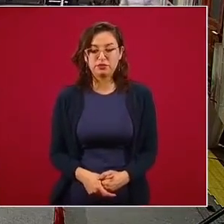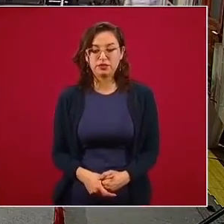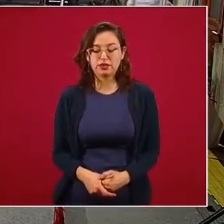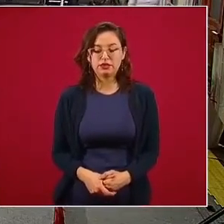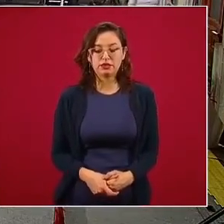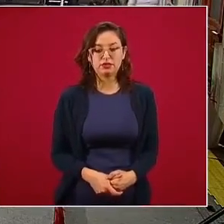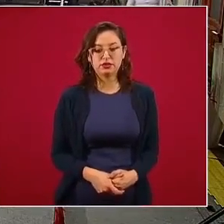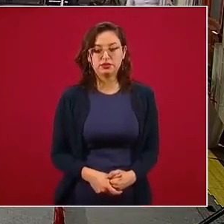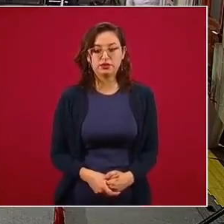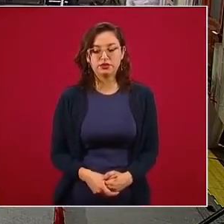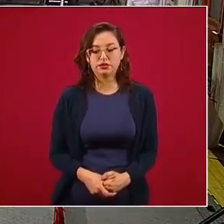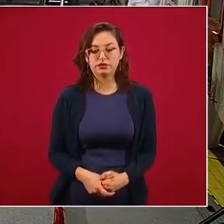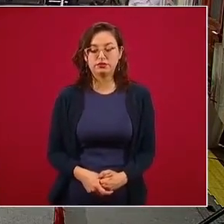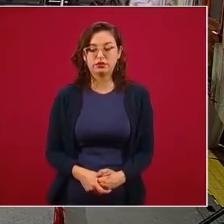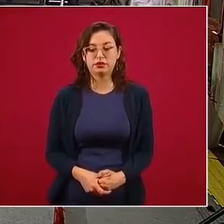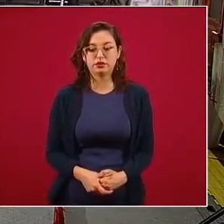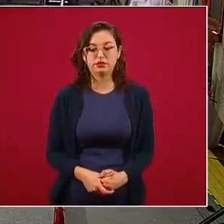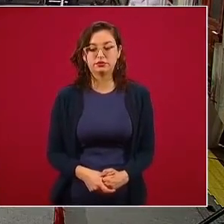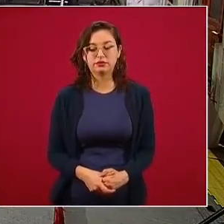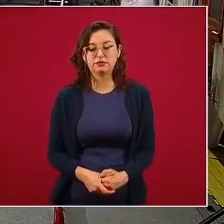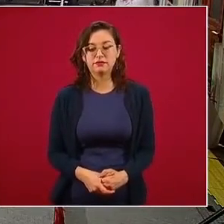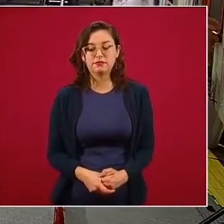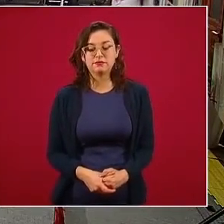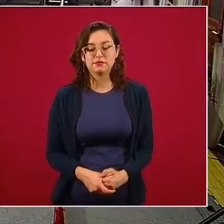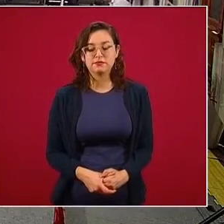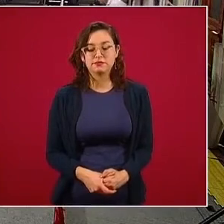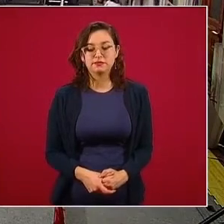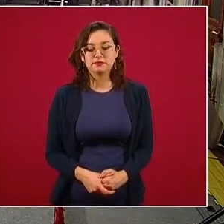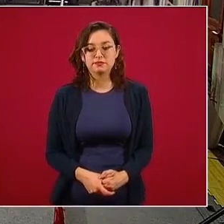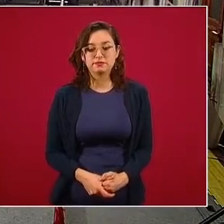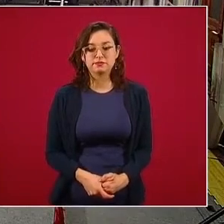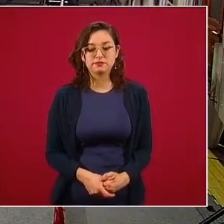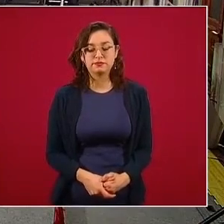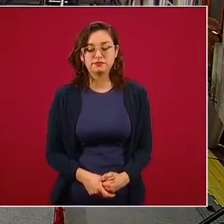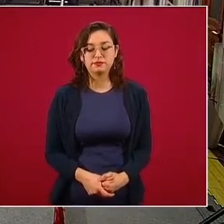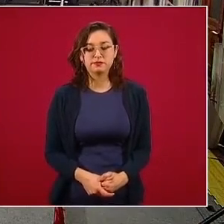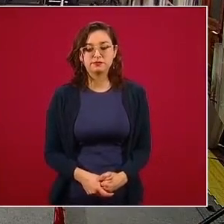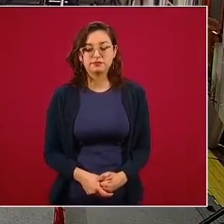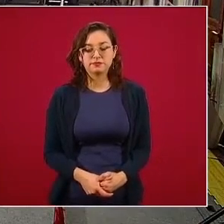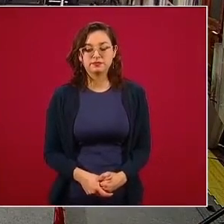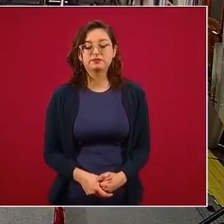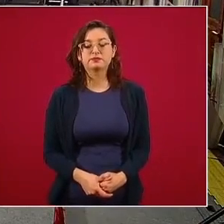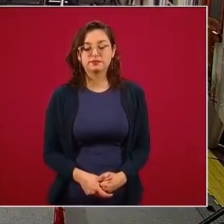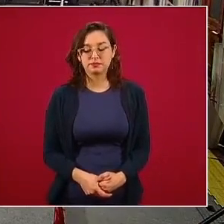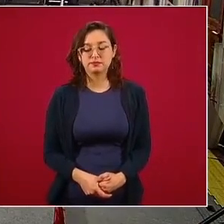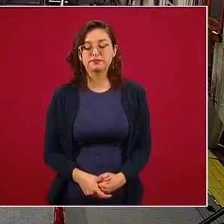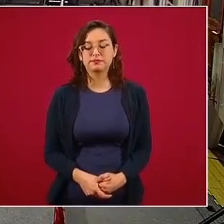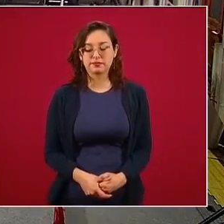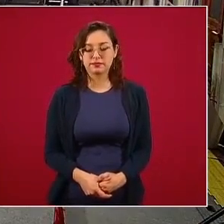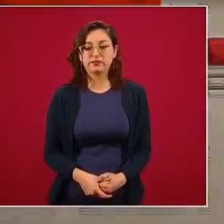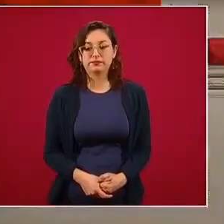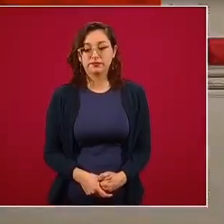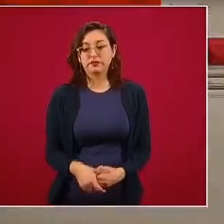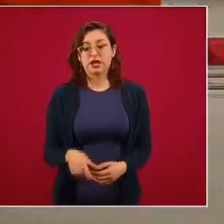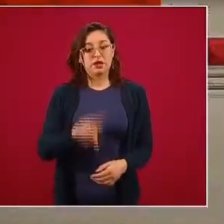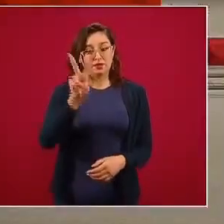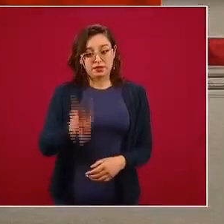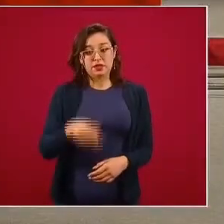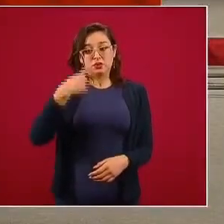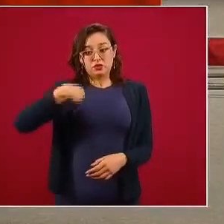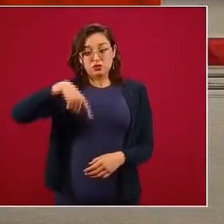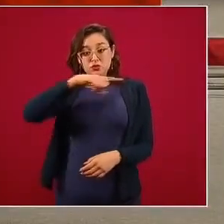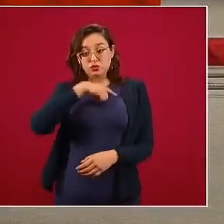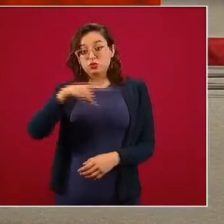Pues obviamente es una responsabilidad de estas personas que están abriendo estos lugares, ¿no? Definitivamente. O sea, lo que ahí recomendamos es